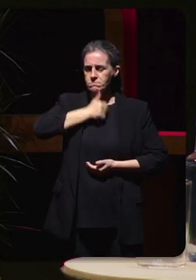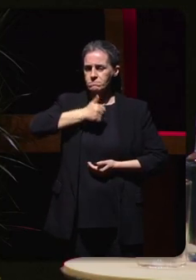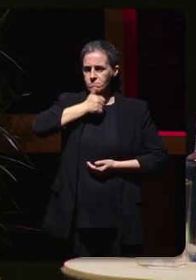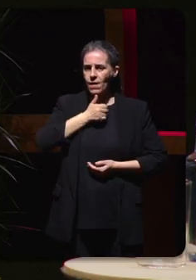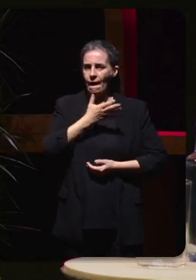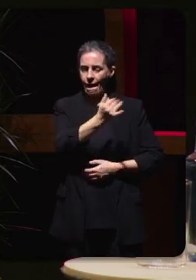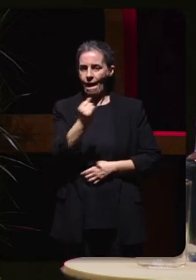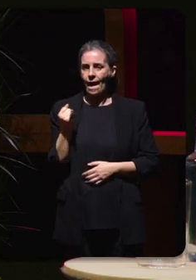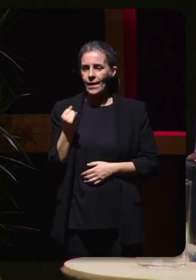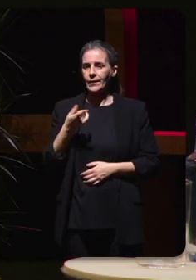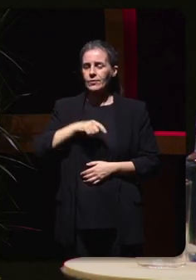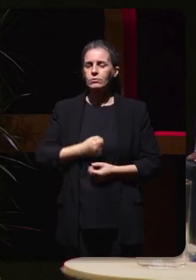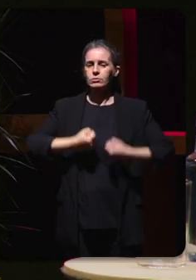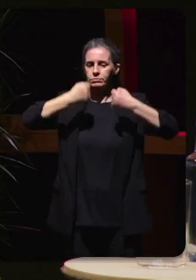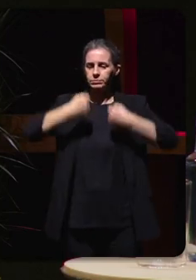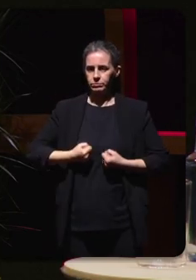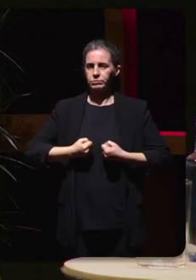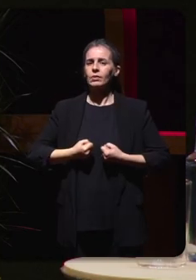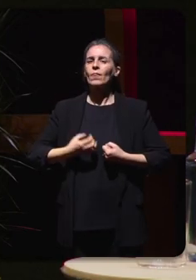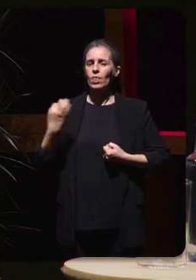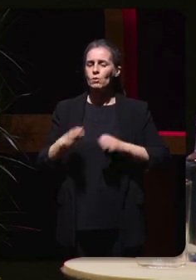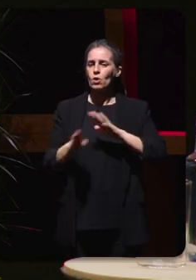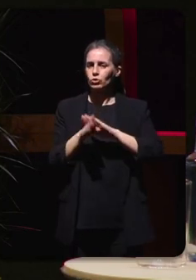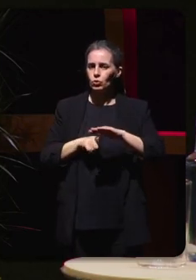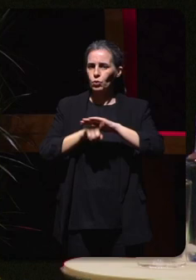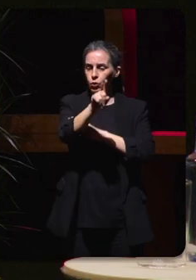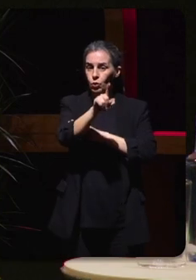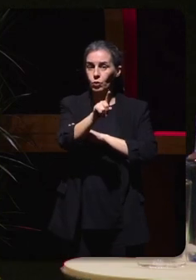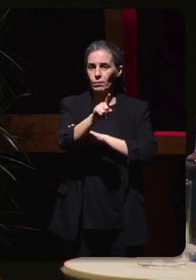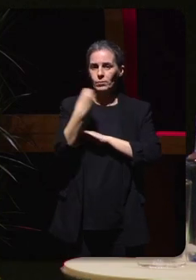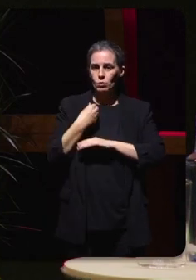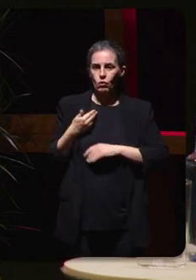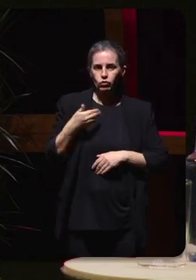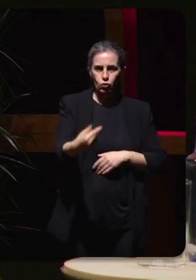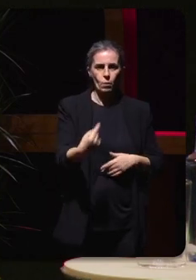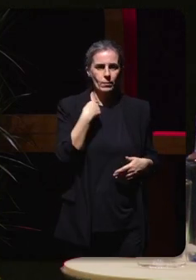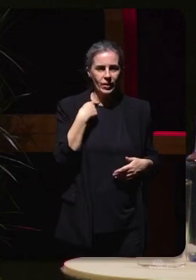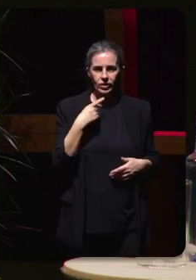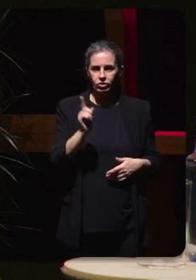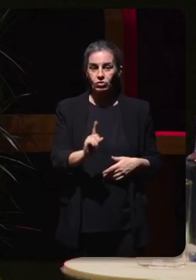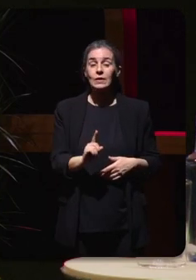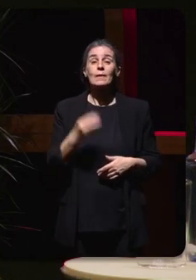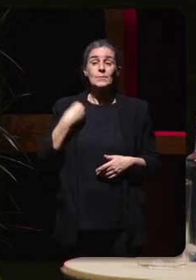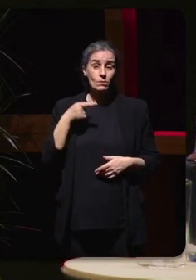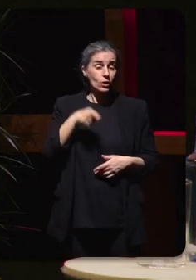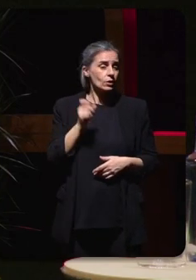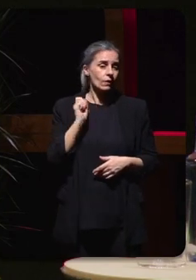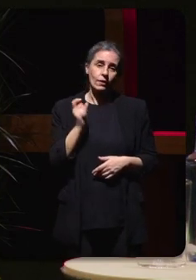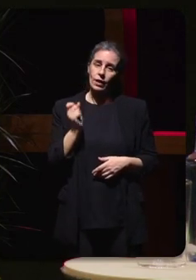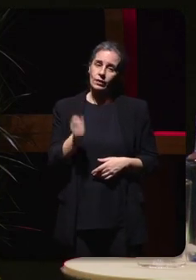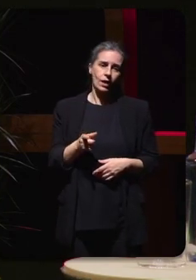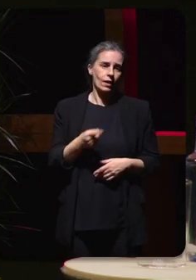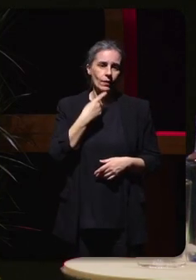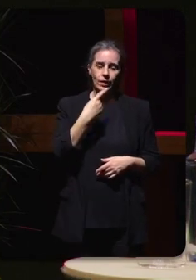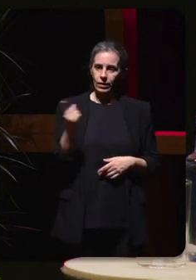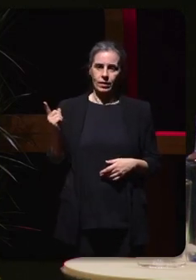y en su determinación implacable por seguir adelante y por no perder el futuro. Y esto te lo dicen una y otra vez, ¿eh?,